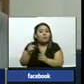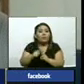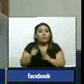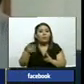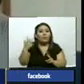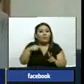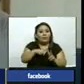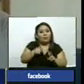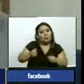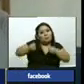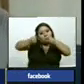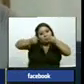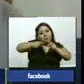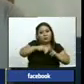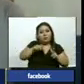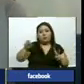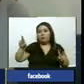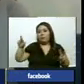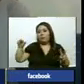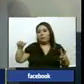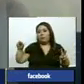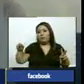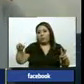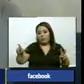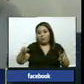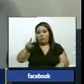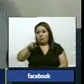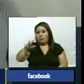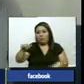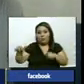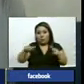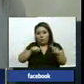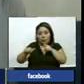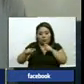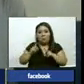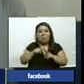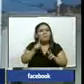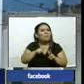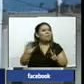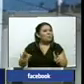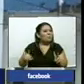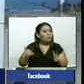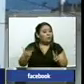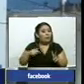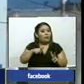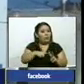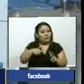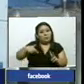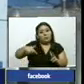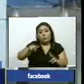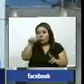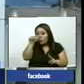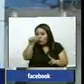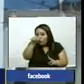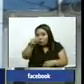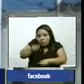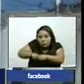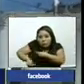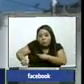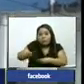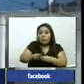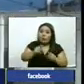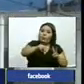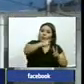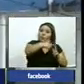ex reo identificado como Raúl Antonio Reyes Molina, de 23 años, a quien se le acusó de posesión y tenencia de drogas, mientras que el